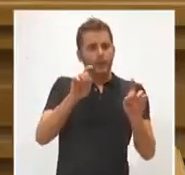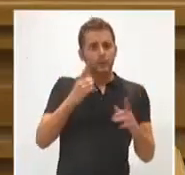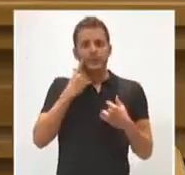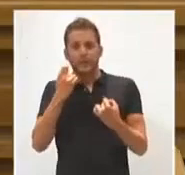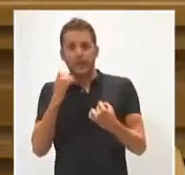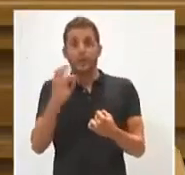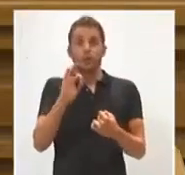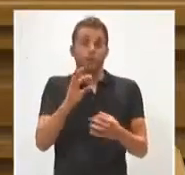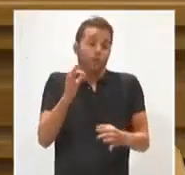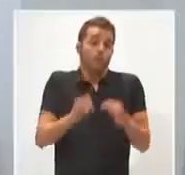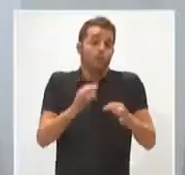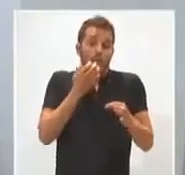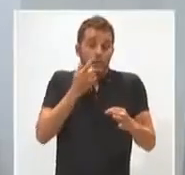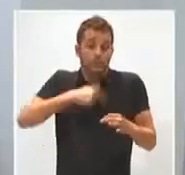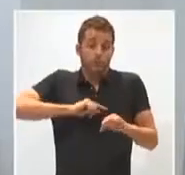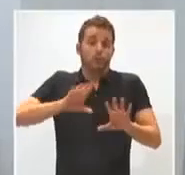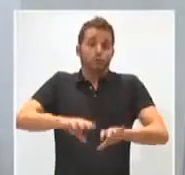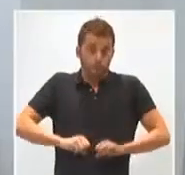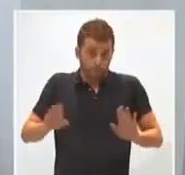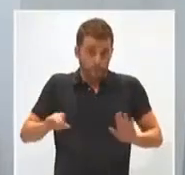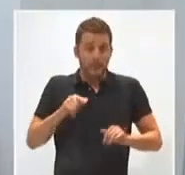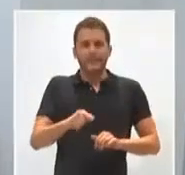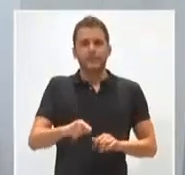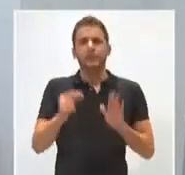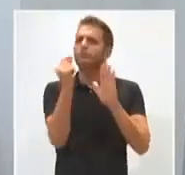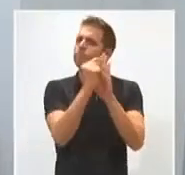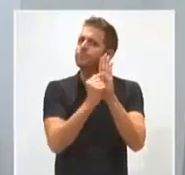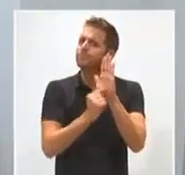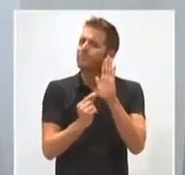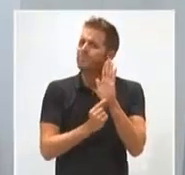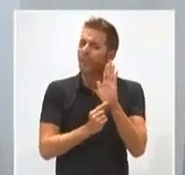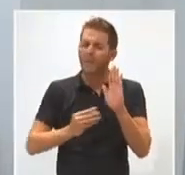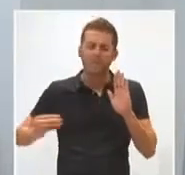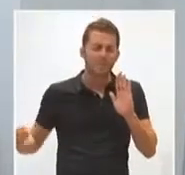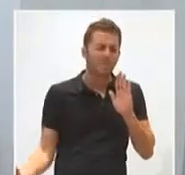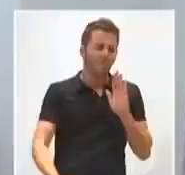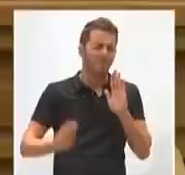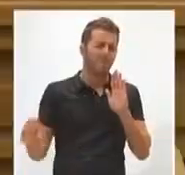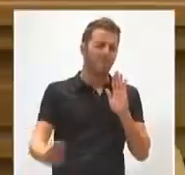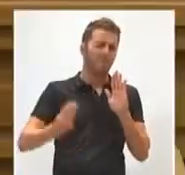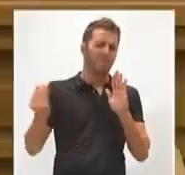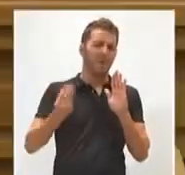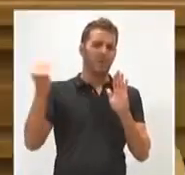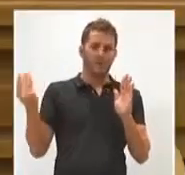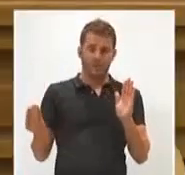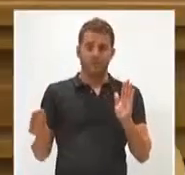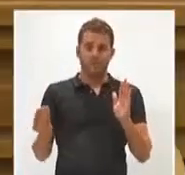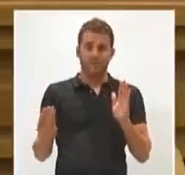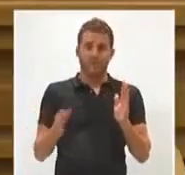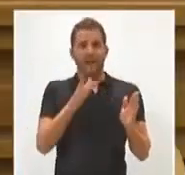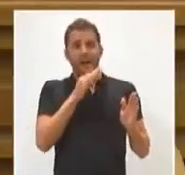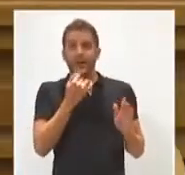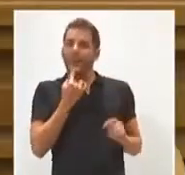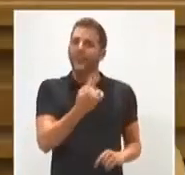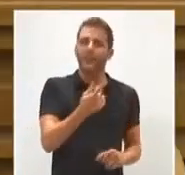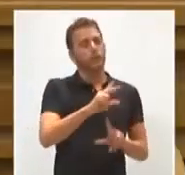hubiéramos cogido han mejorado sus condiciones tremendamente mucho mejor que estarían con el estado que les digan que no no que